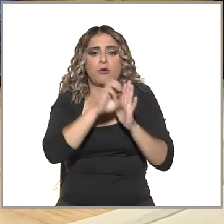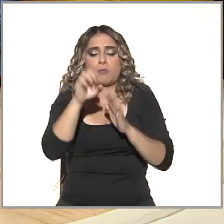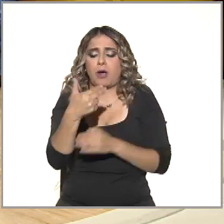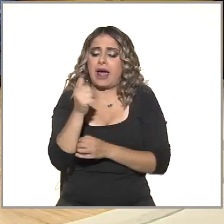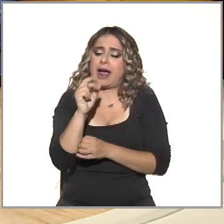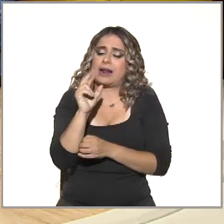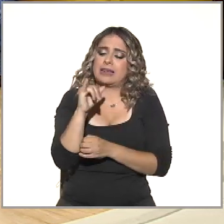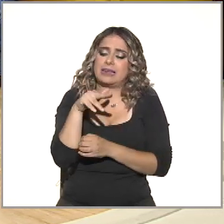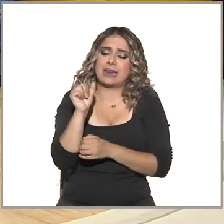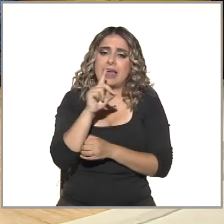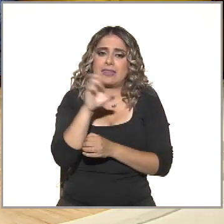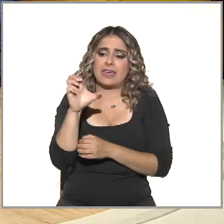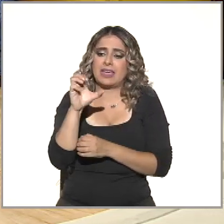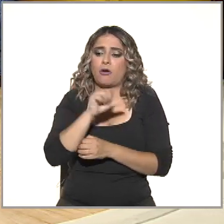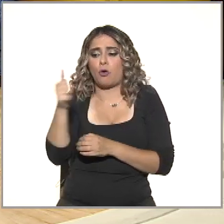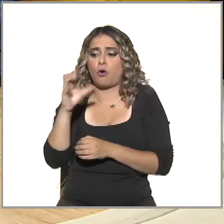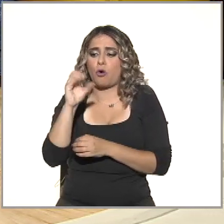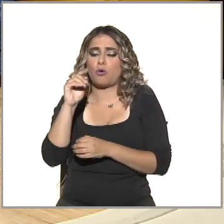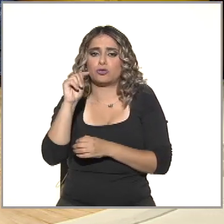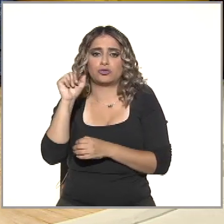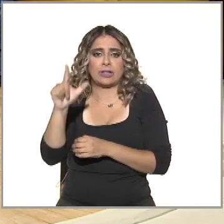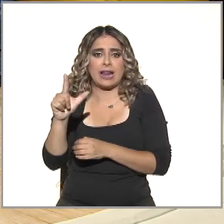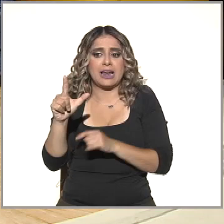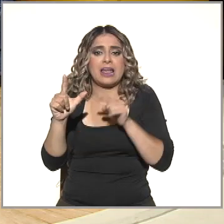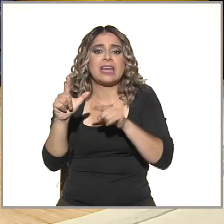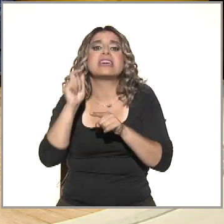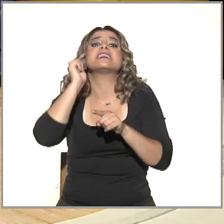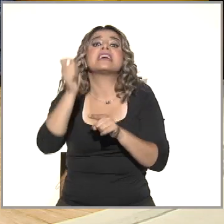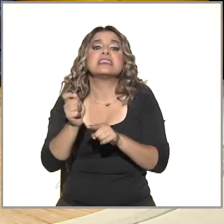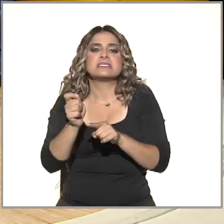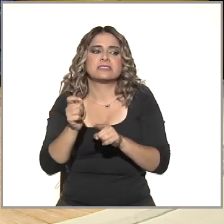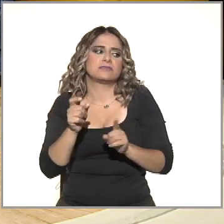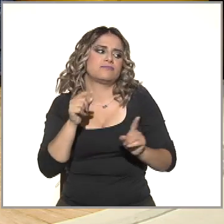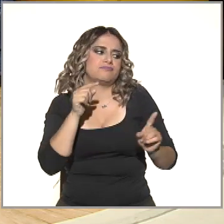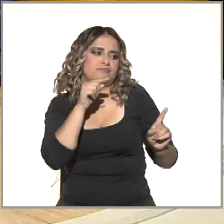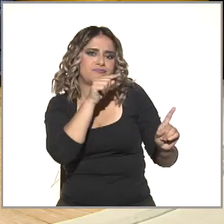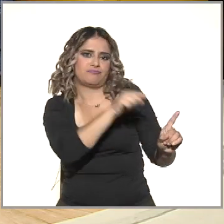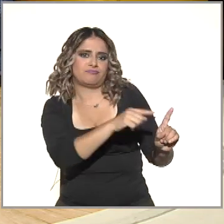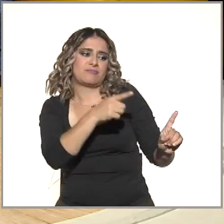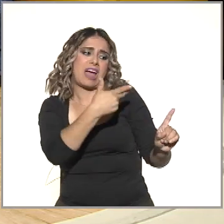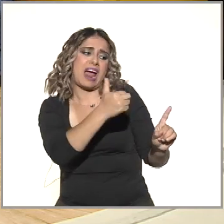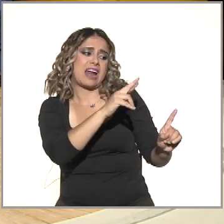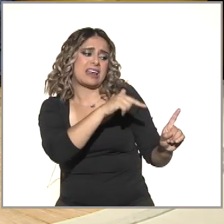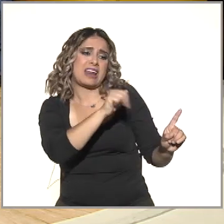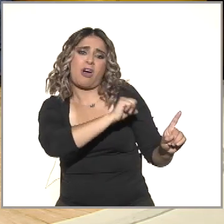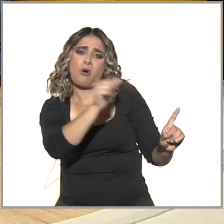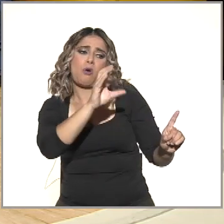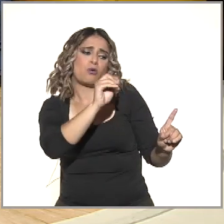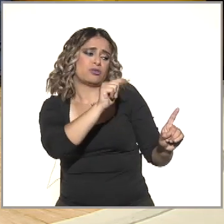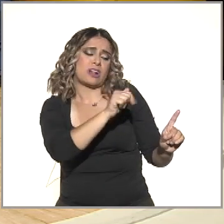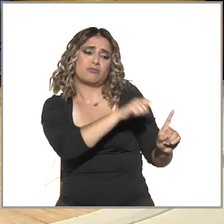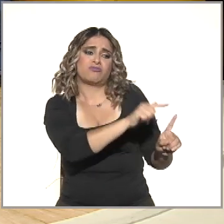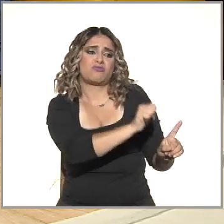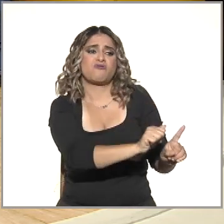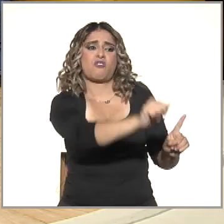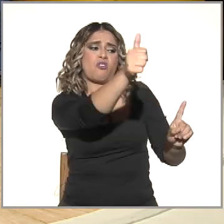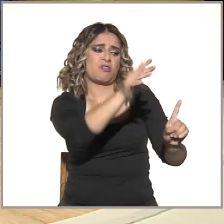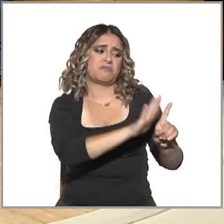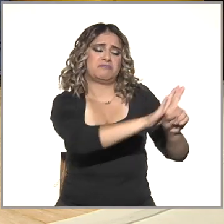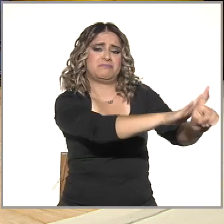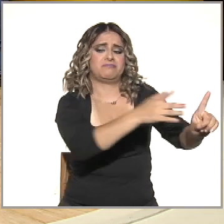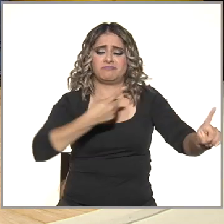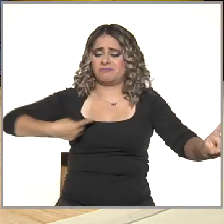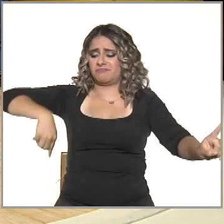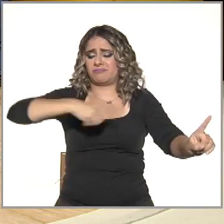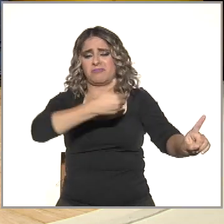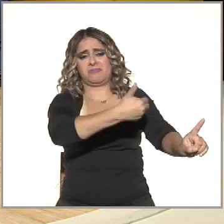de otro costal es hacer a alguien que se supone que forma parte de una tribu, sacarla de esa tribu. O sea,